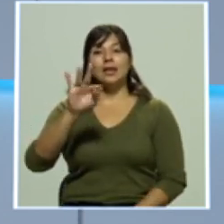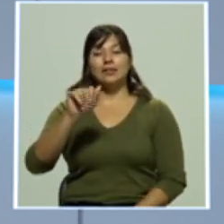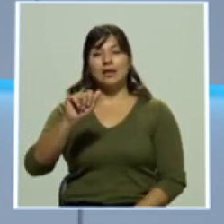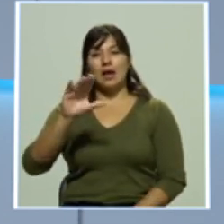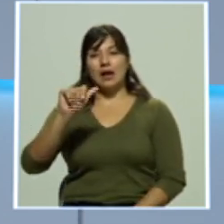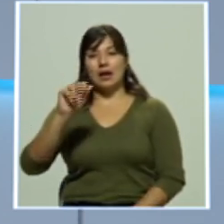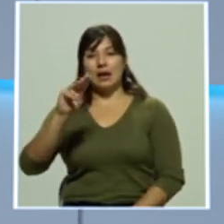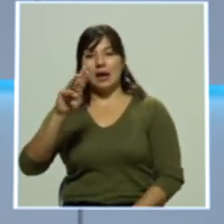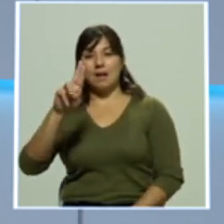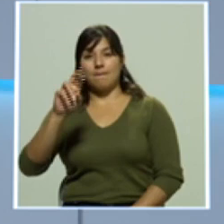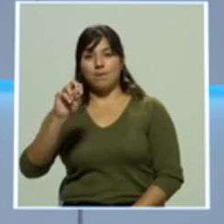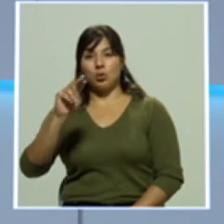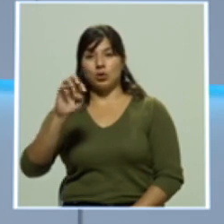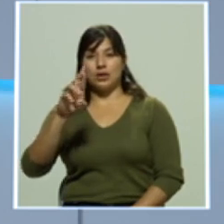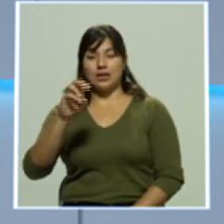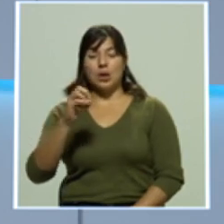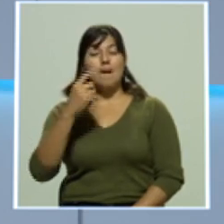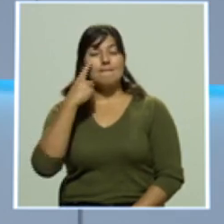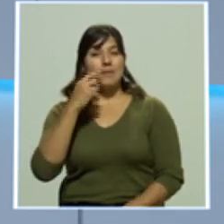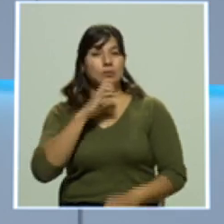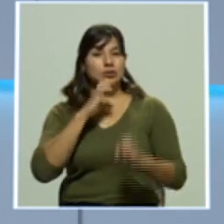temas. Veamos la entrevista.